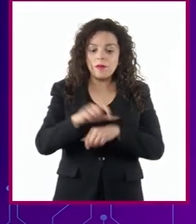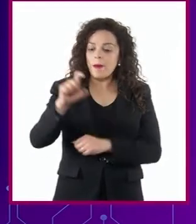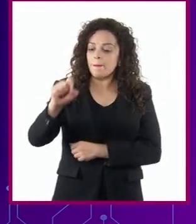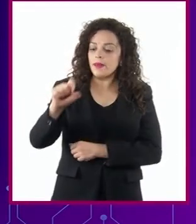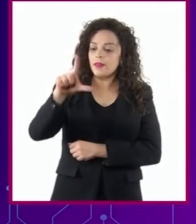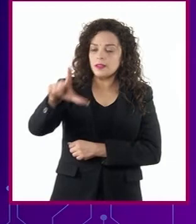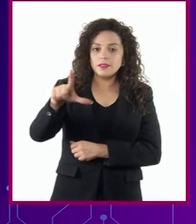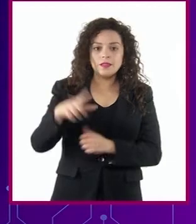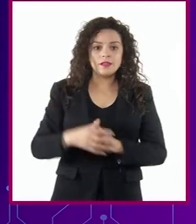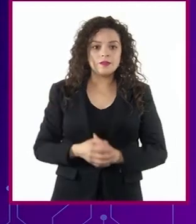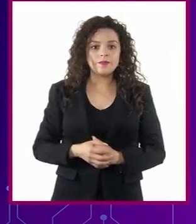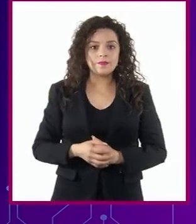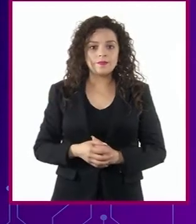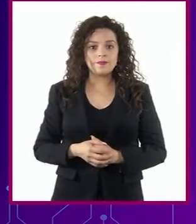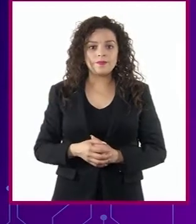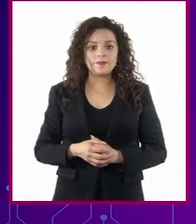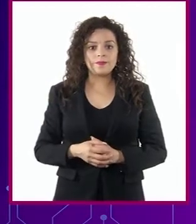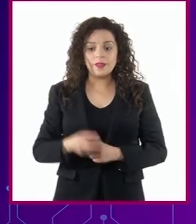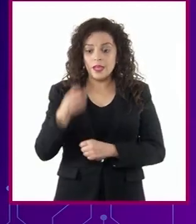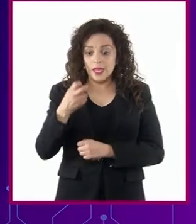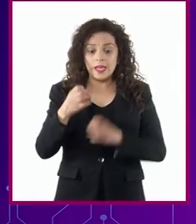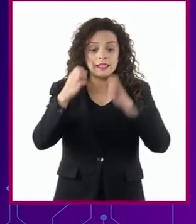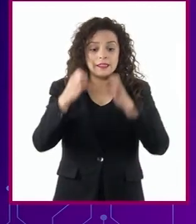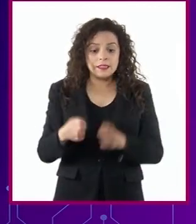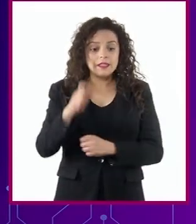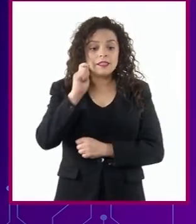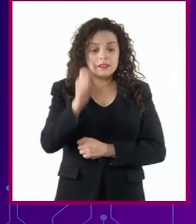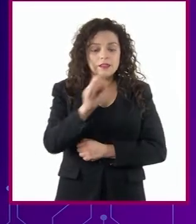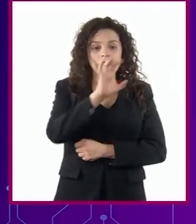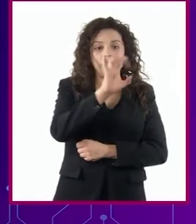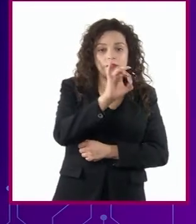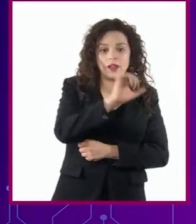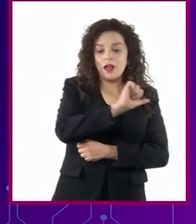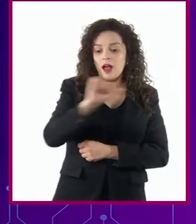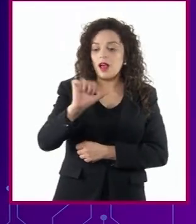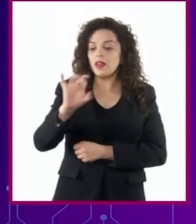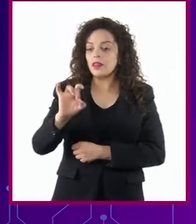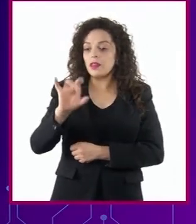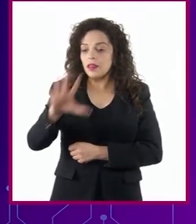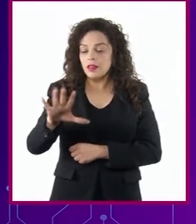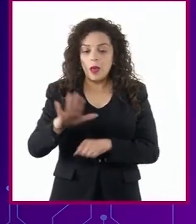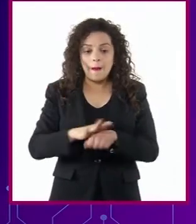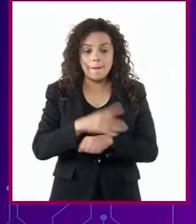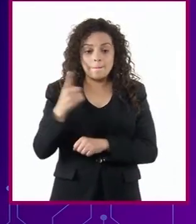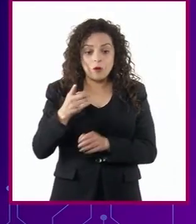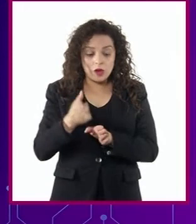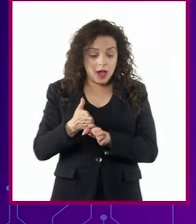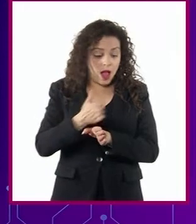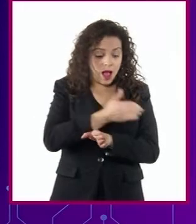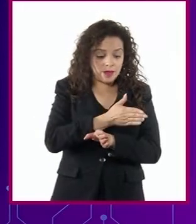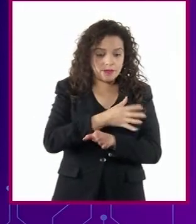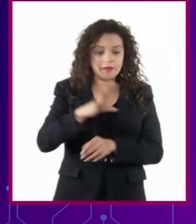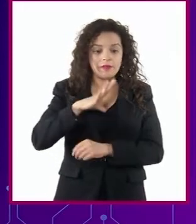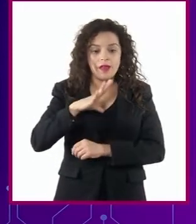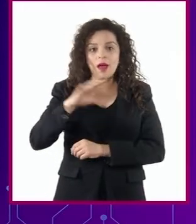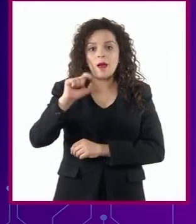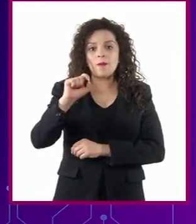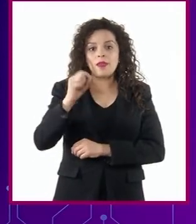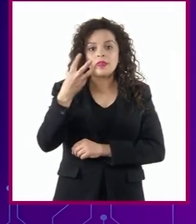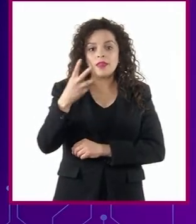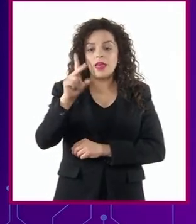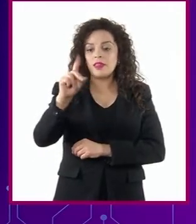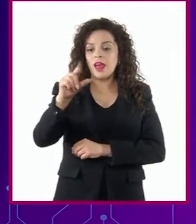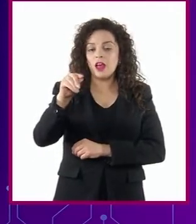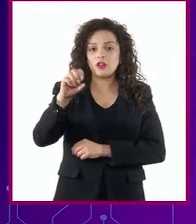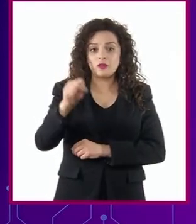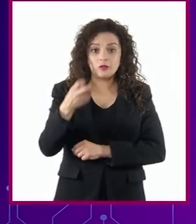27. Este registro se ubica en el intervalo de 30 a 35, porque hasta antes de él hay 23 datos, y con